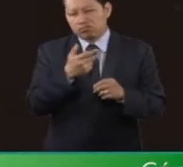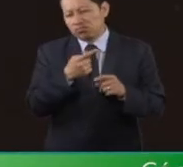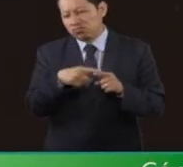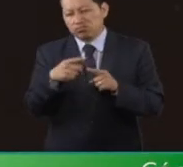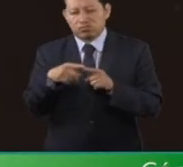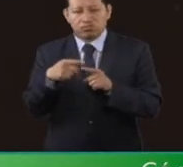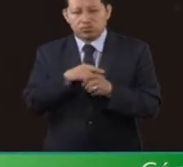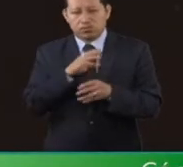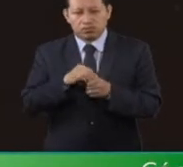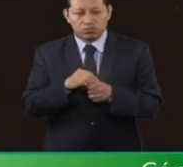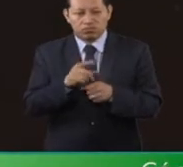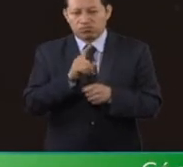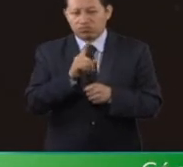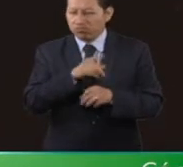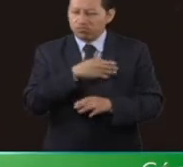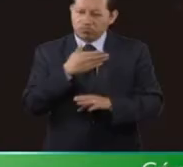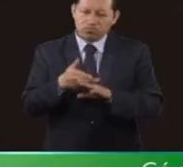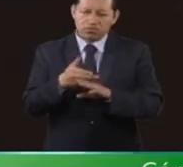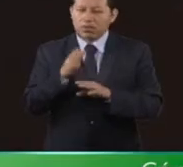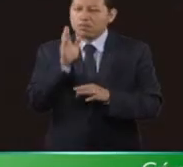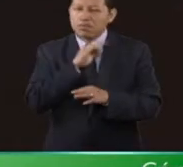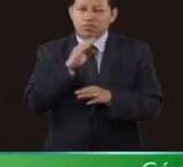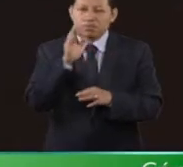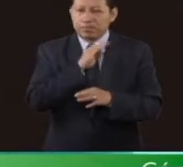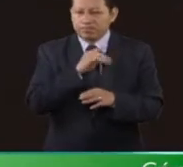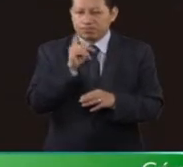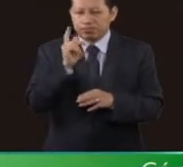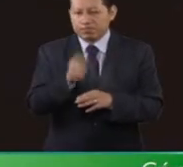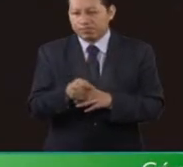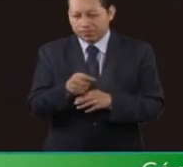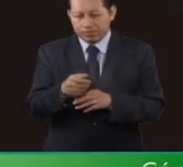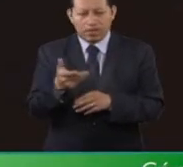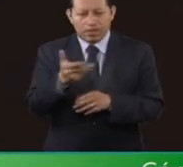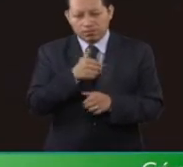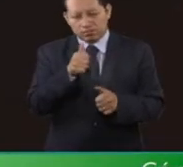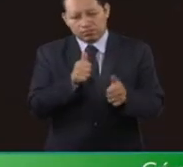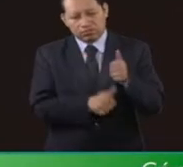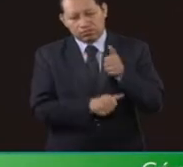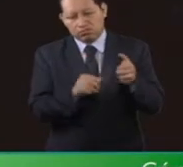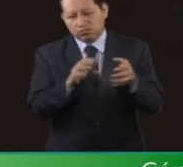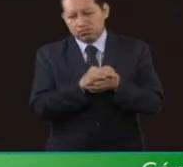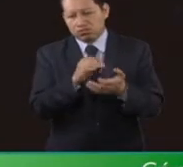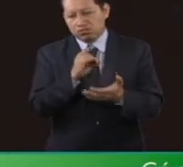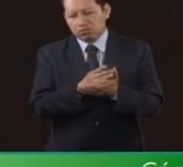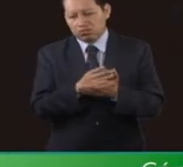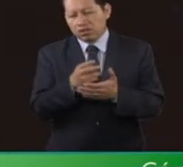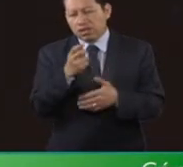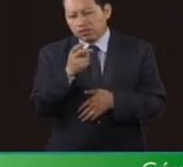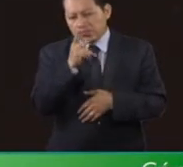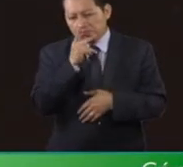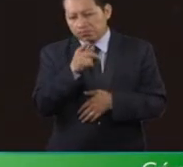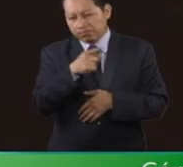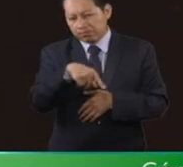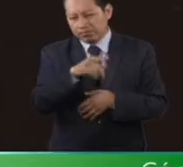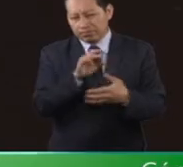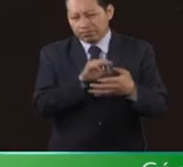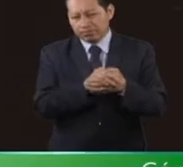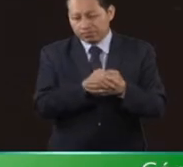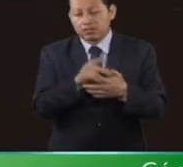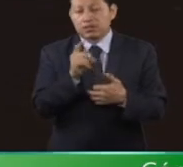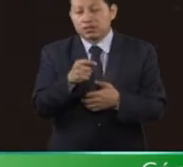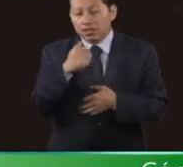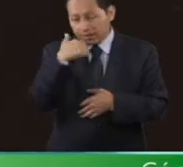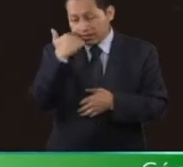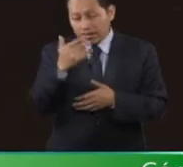Constitución. Golpistas, truchimanes y trapisondistas, eso es lo que son, y son las palabras que los define a ustedes, intento